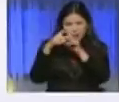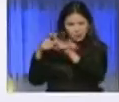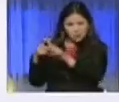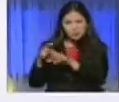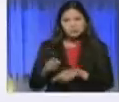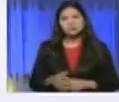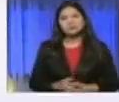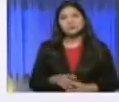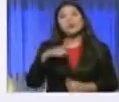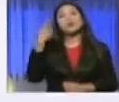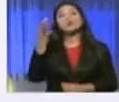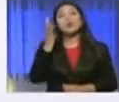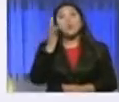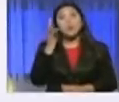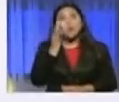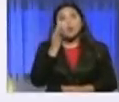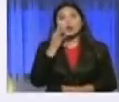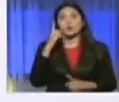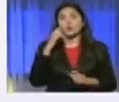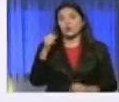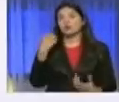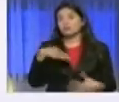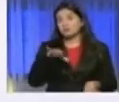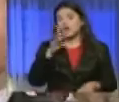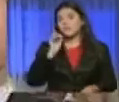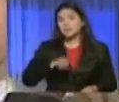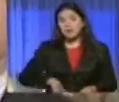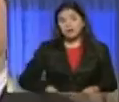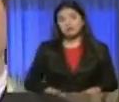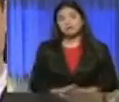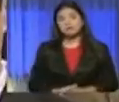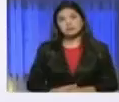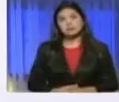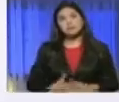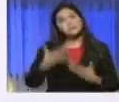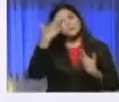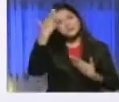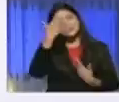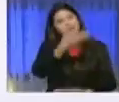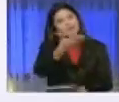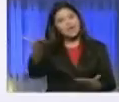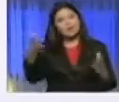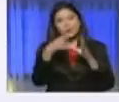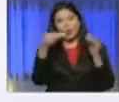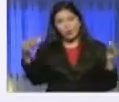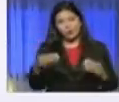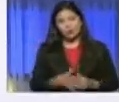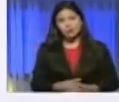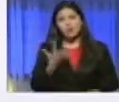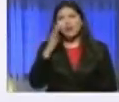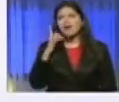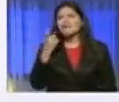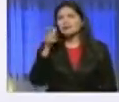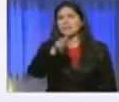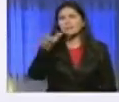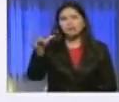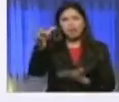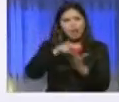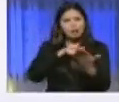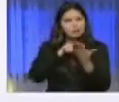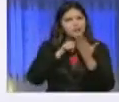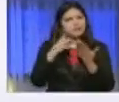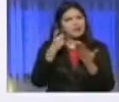Hun, académica también. Bueno, un saludo a todos. Creo que falta gente en esta lista,